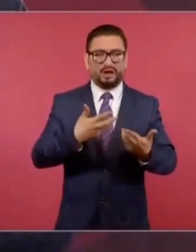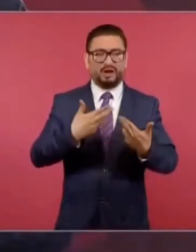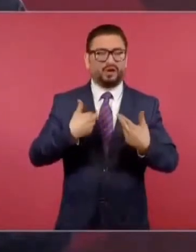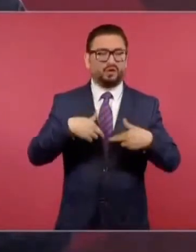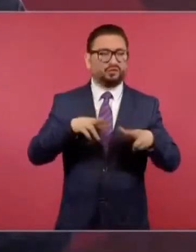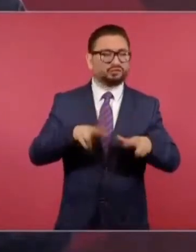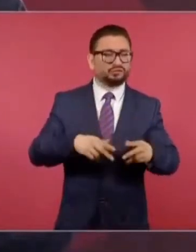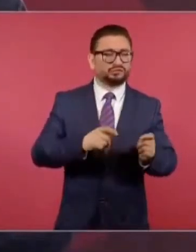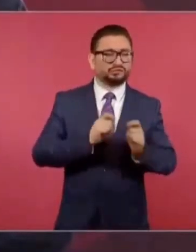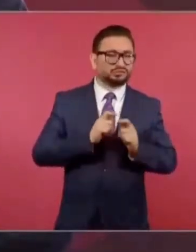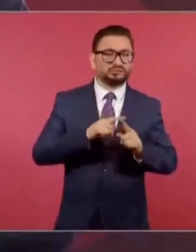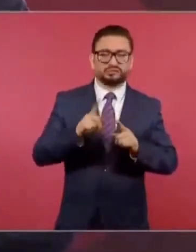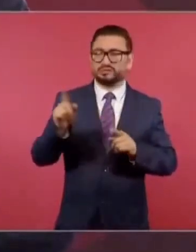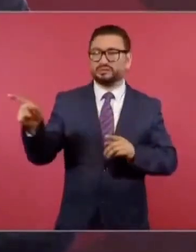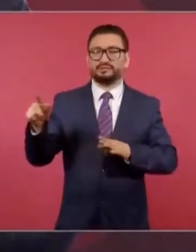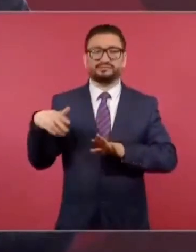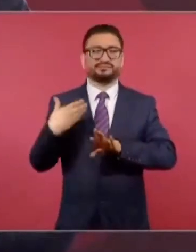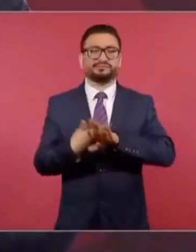representado.